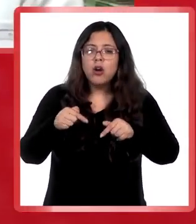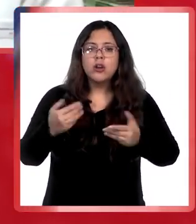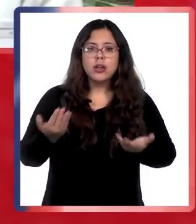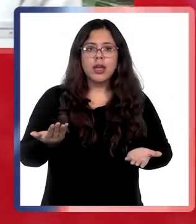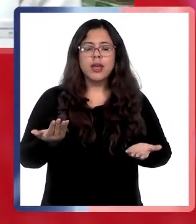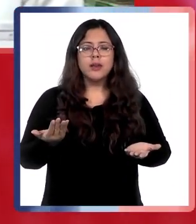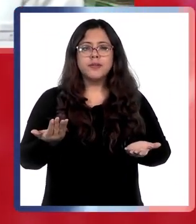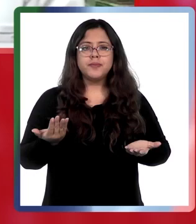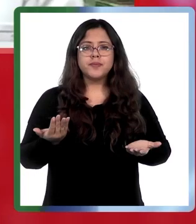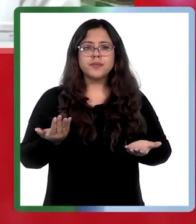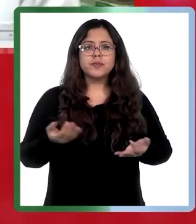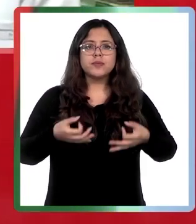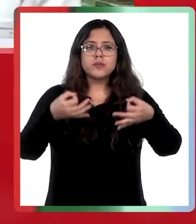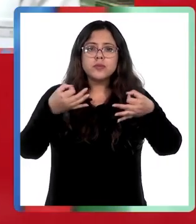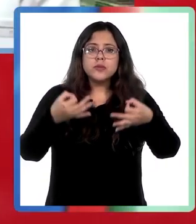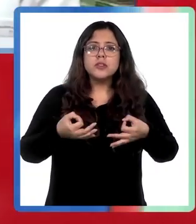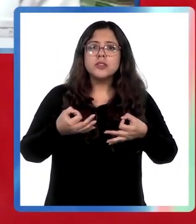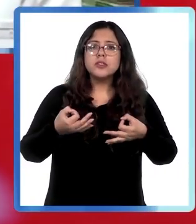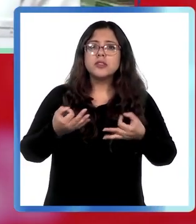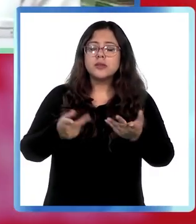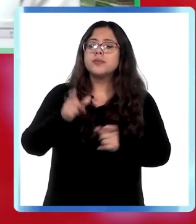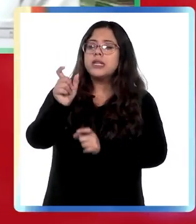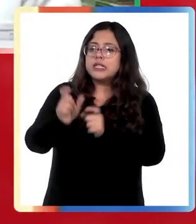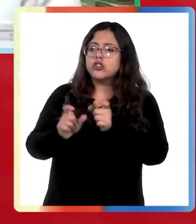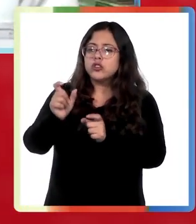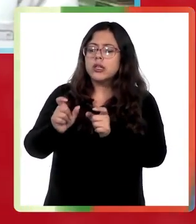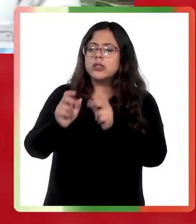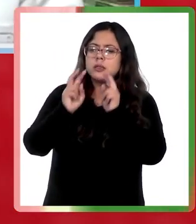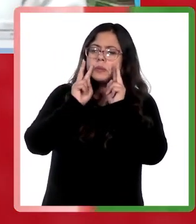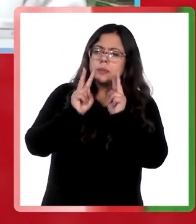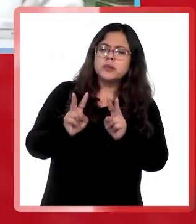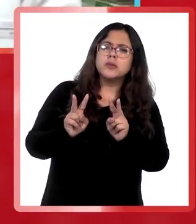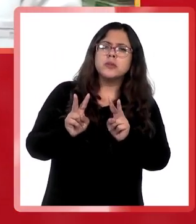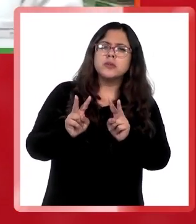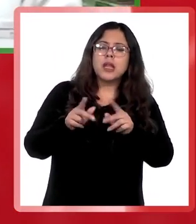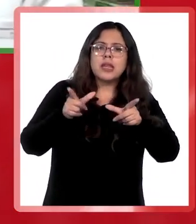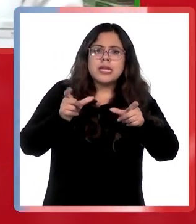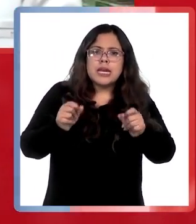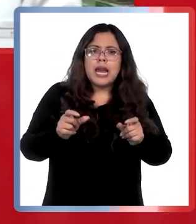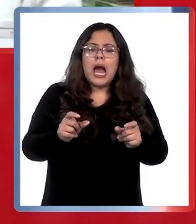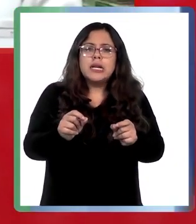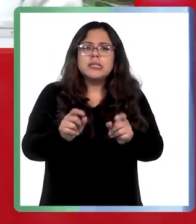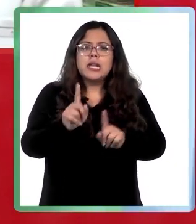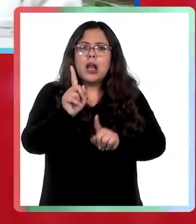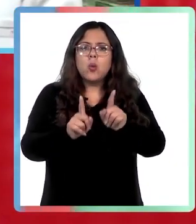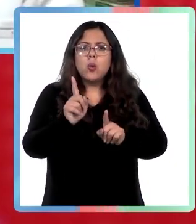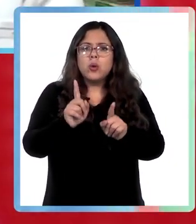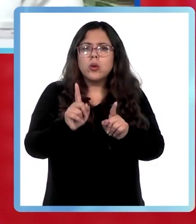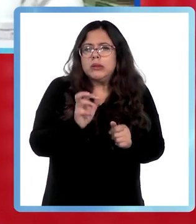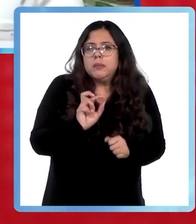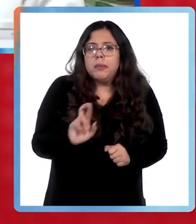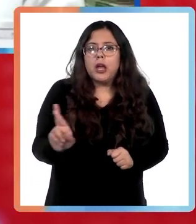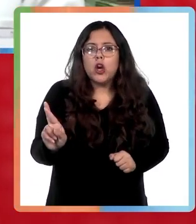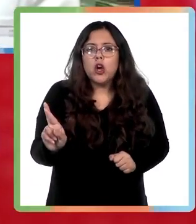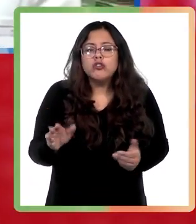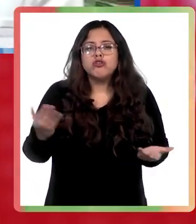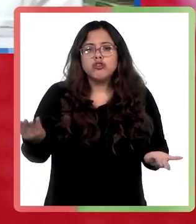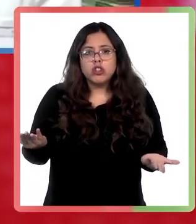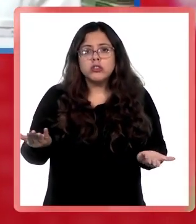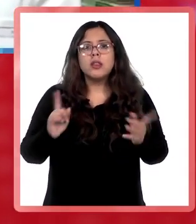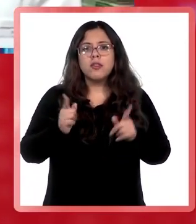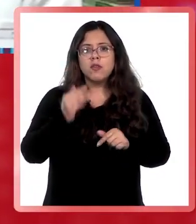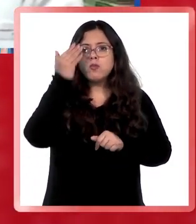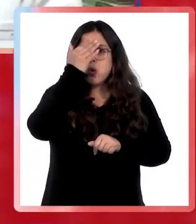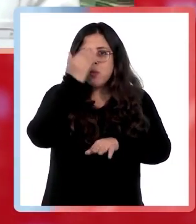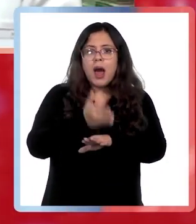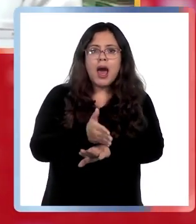ahora unos genes que sabemos que si están presentes hacen que los cánceres sean más mala gente y por lo tanto